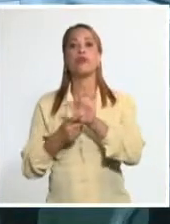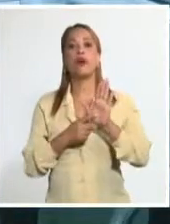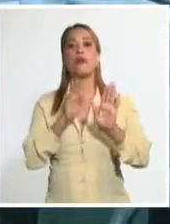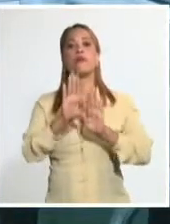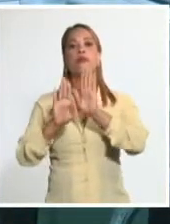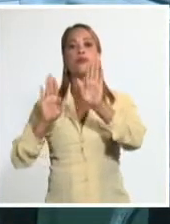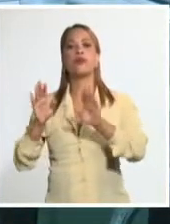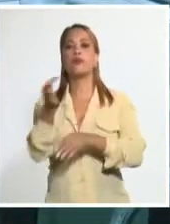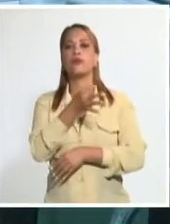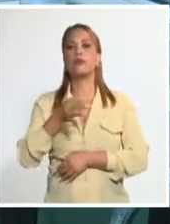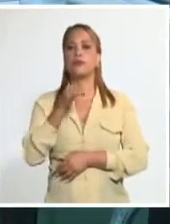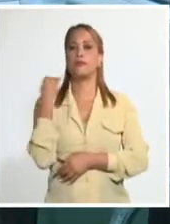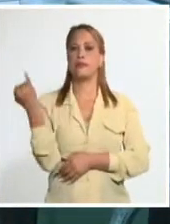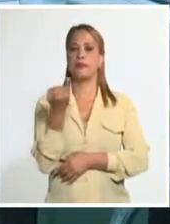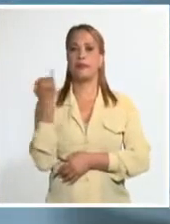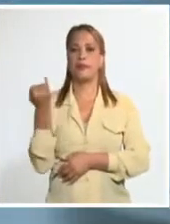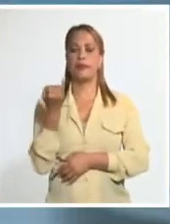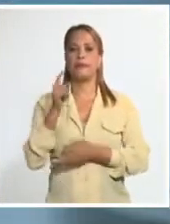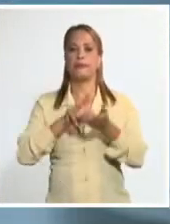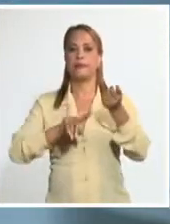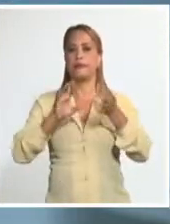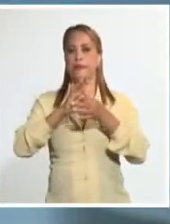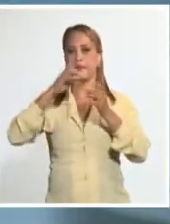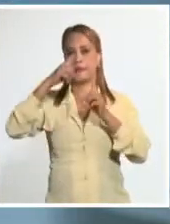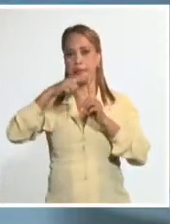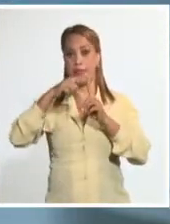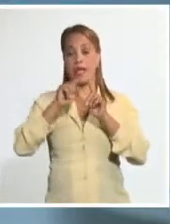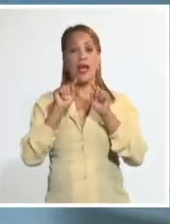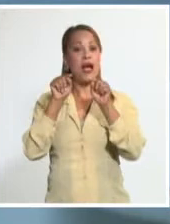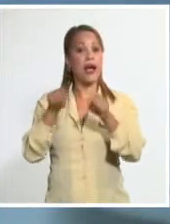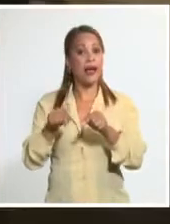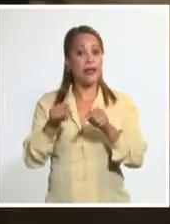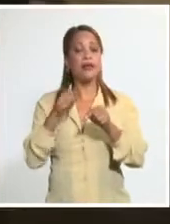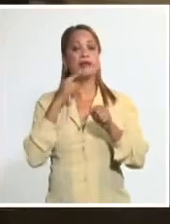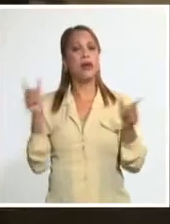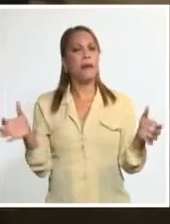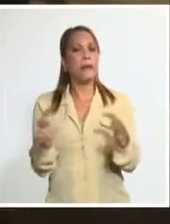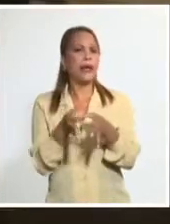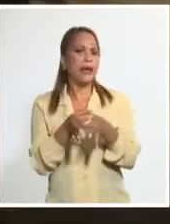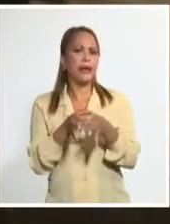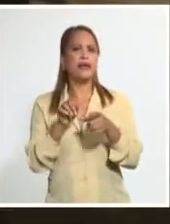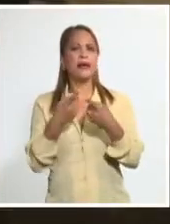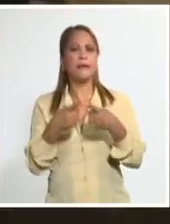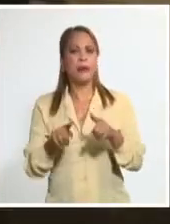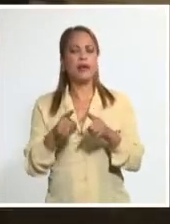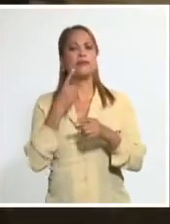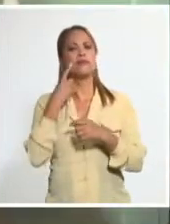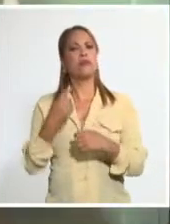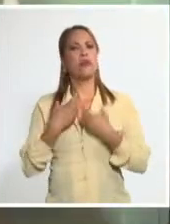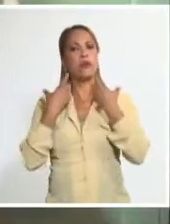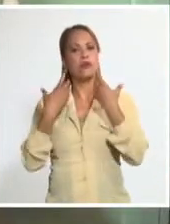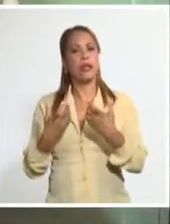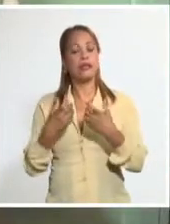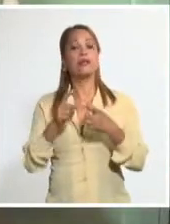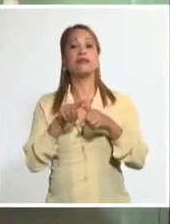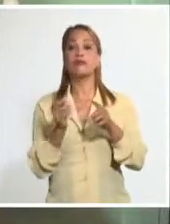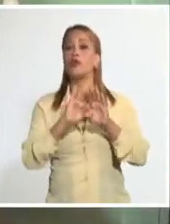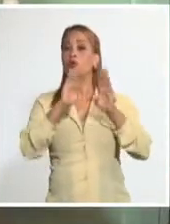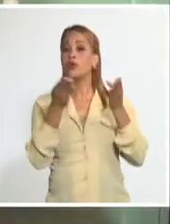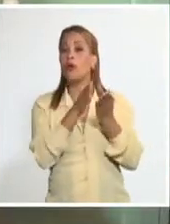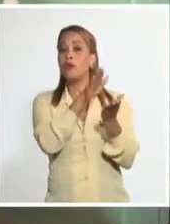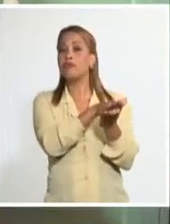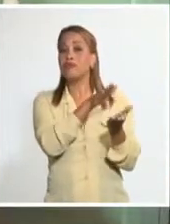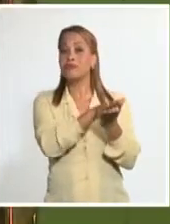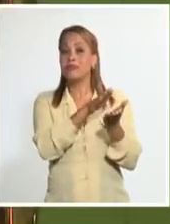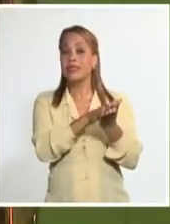Imías. En la instalación, pequeña por sus dimensiones, pero gigante por la historia de la patria que atesora, se guardan